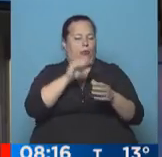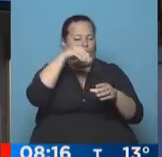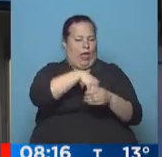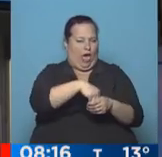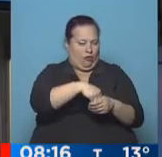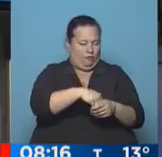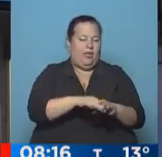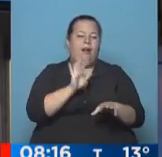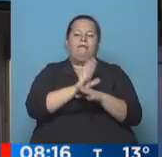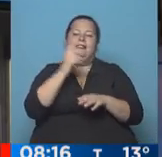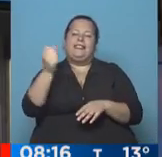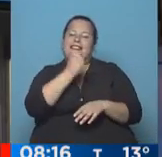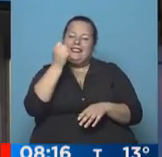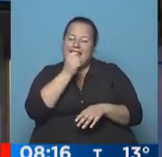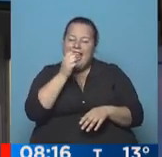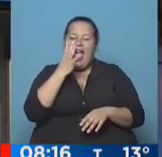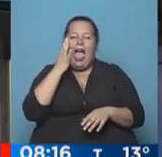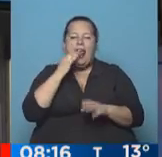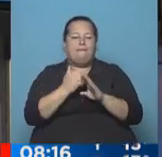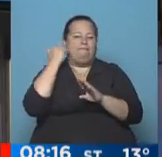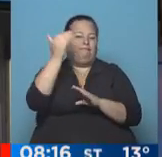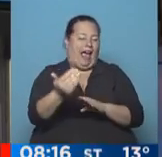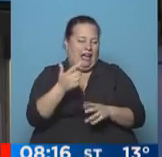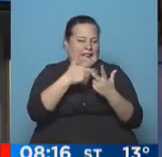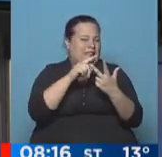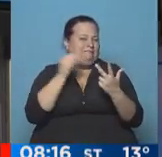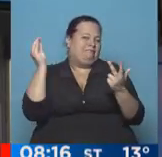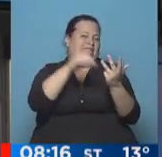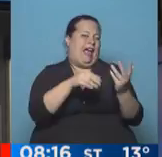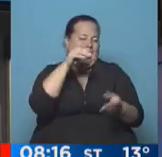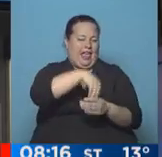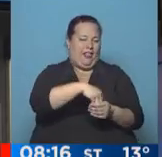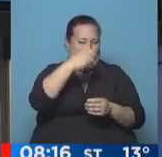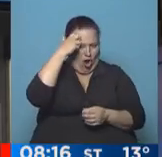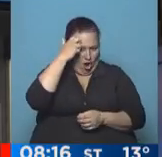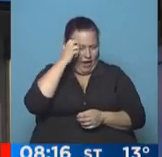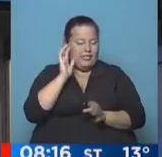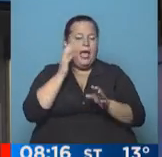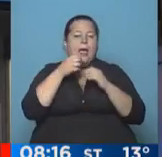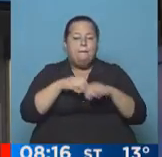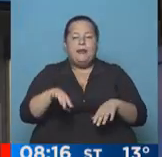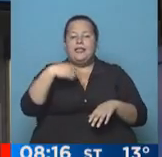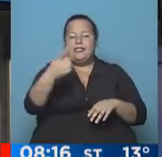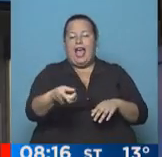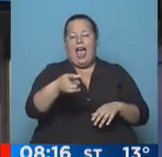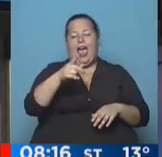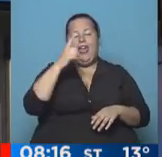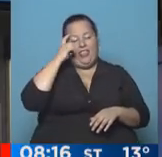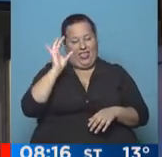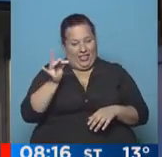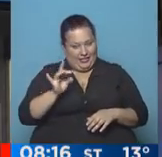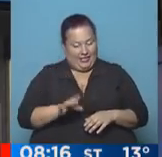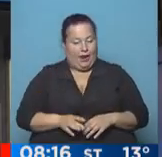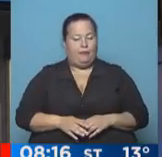nacionales quiere por lo menos superar ese número en el parlamento nacional a partir del próximo 10 de diciembre